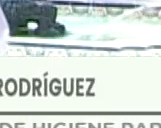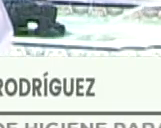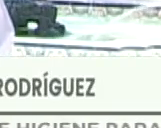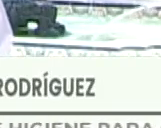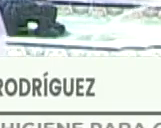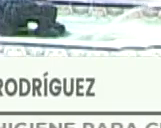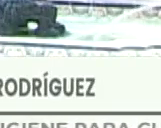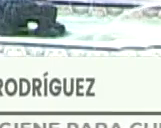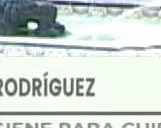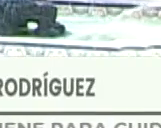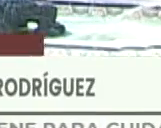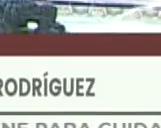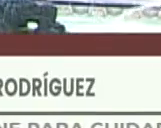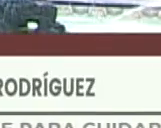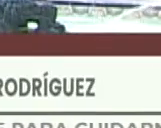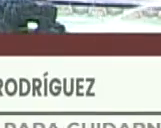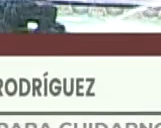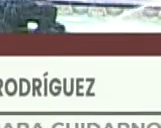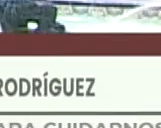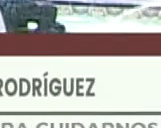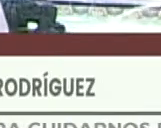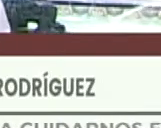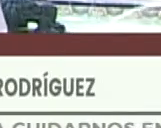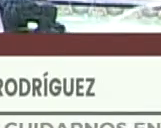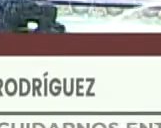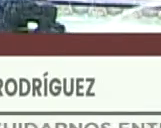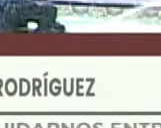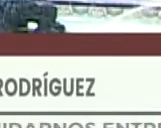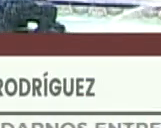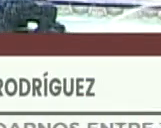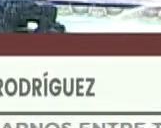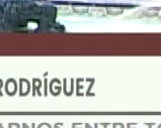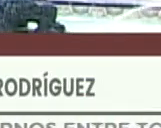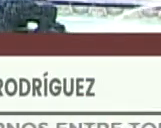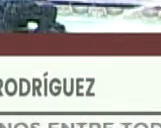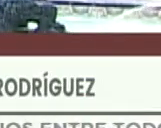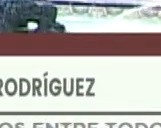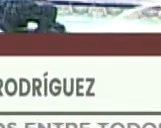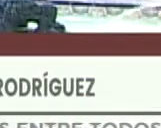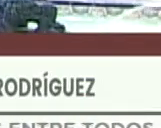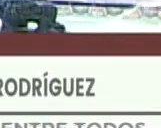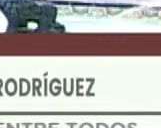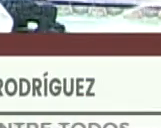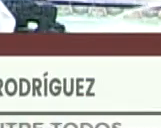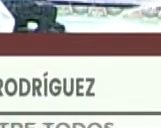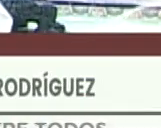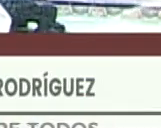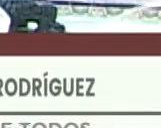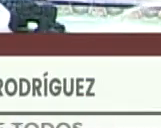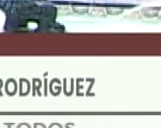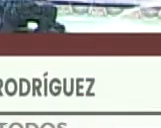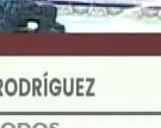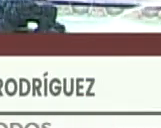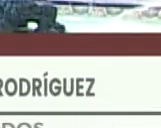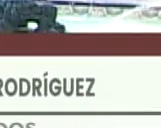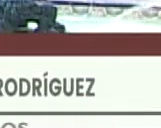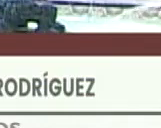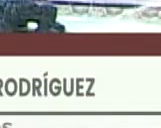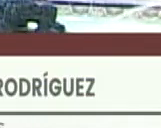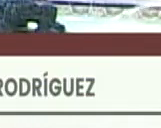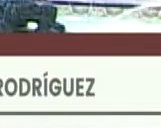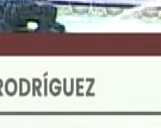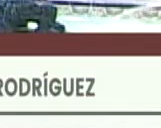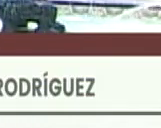los gobernadores, las gobernadoras, los protectores, bueno, hablando con ellos sobre las medidas que